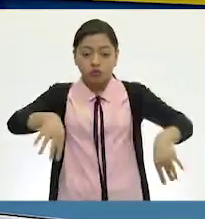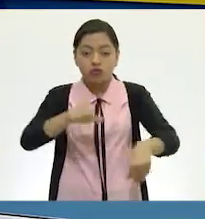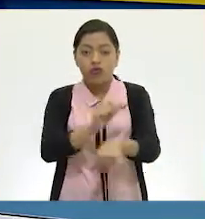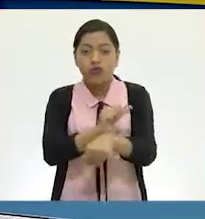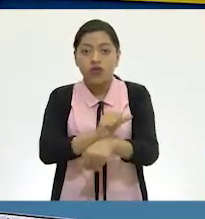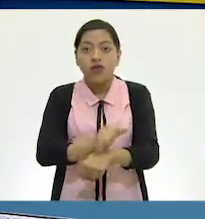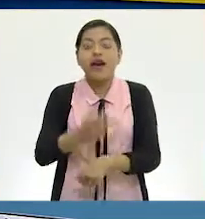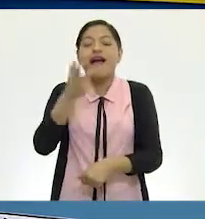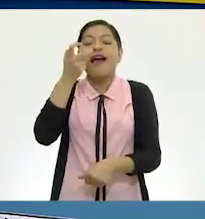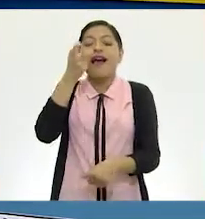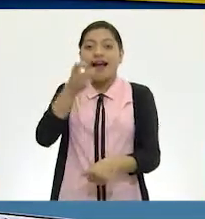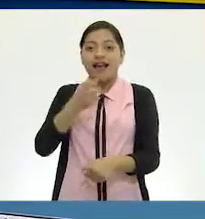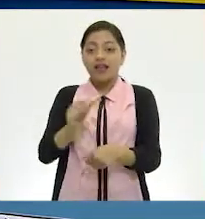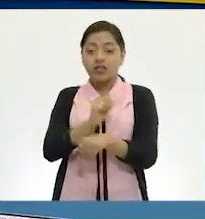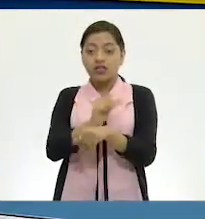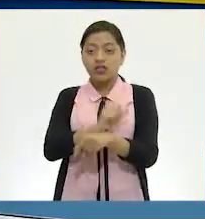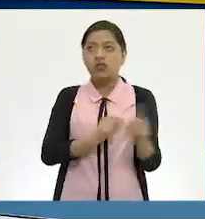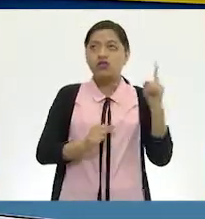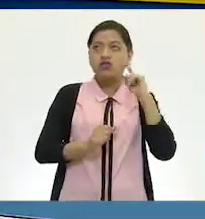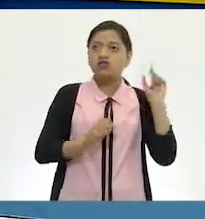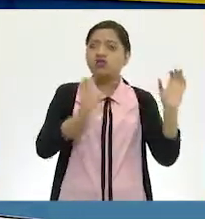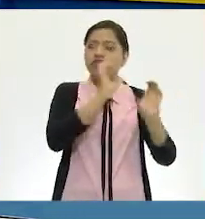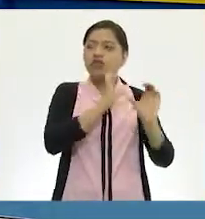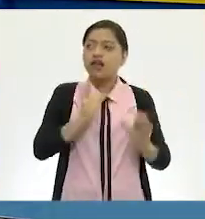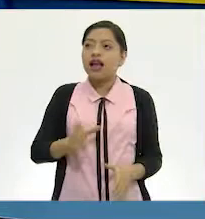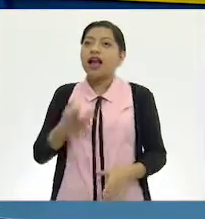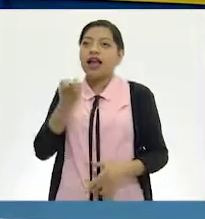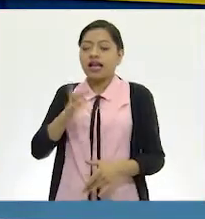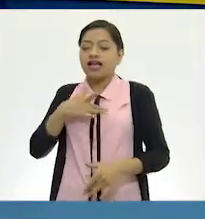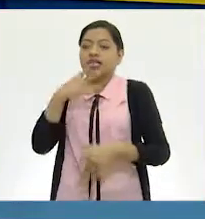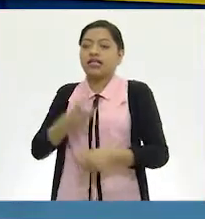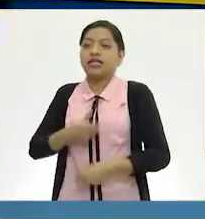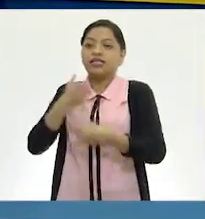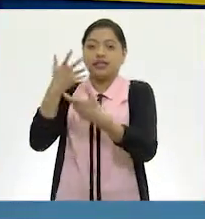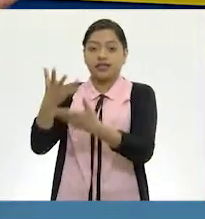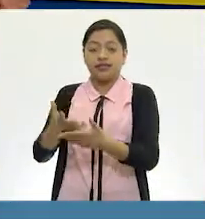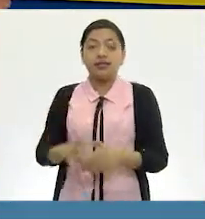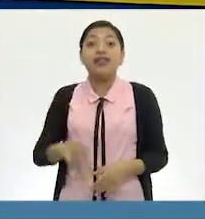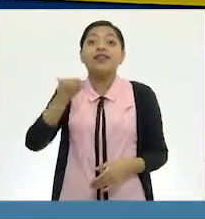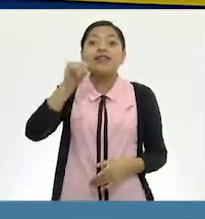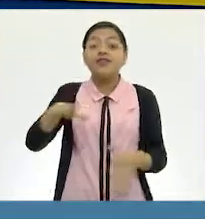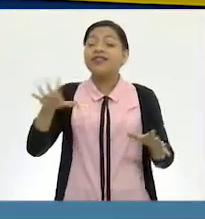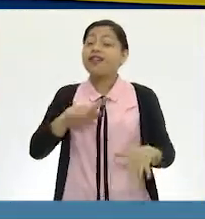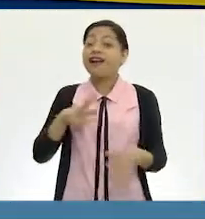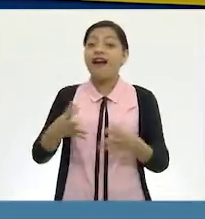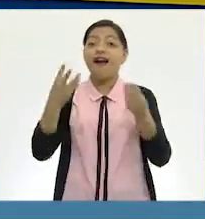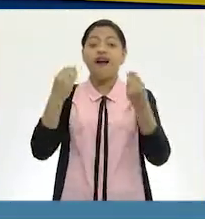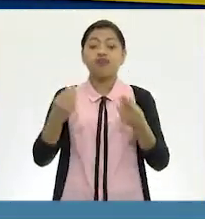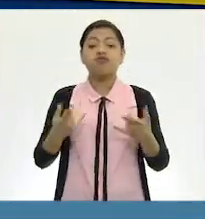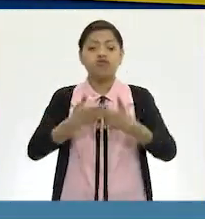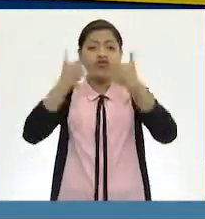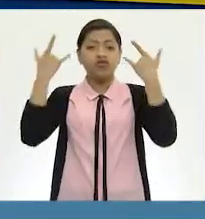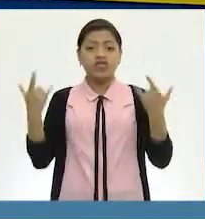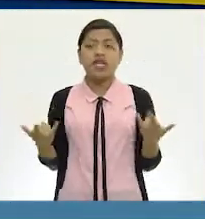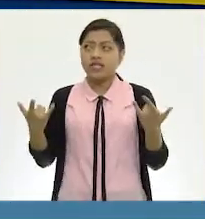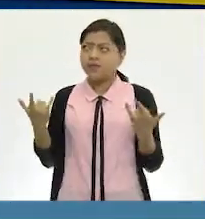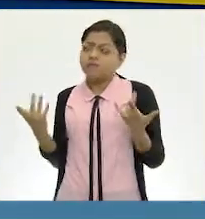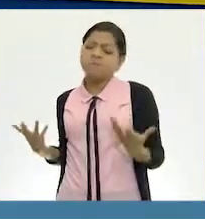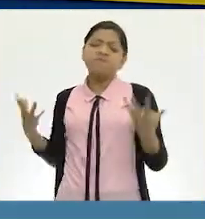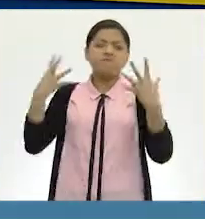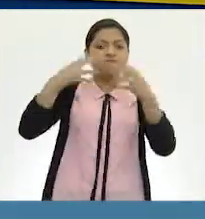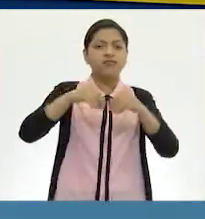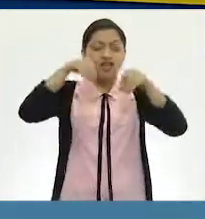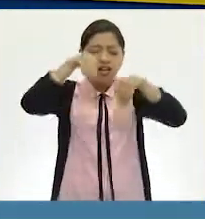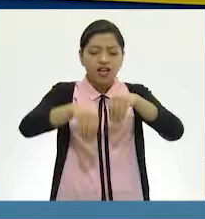canciones. Sí. Ah, y hay muchas obras también en teatro musical y ¿sabes qué? También muchas historias que se han adaptado a teatro